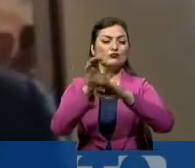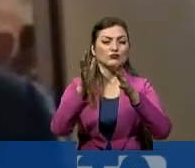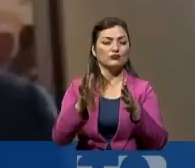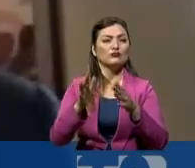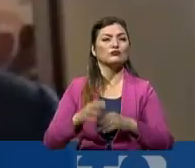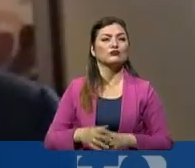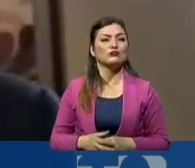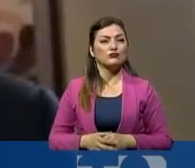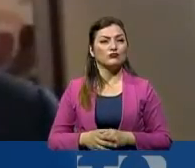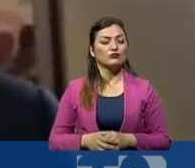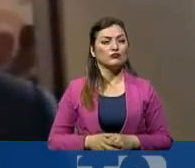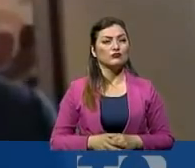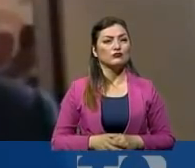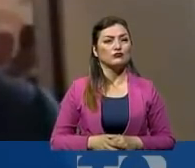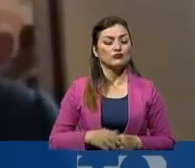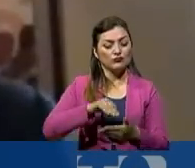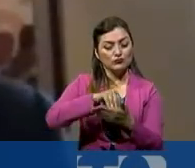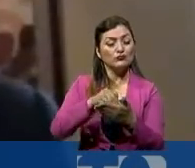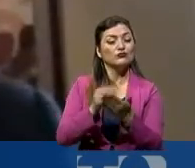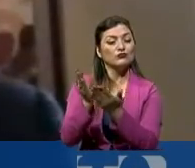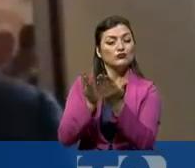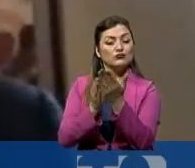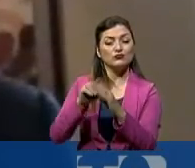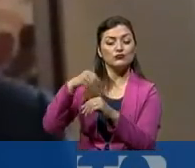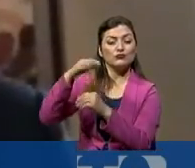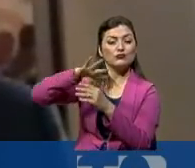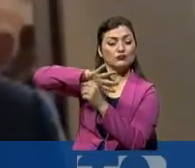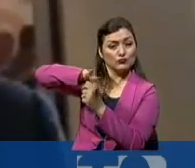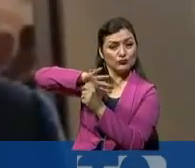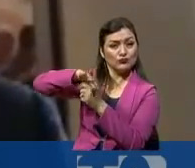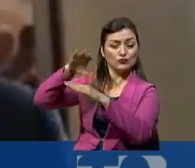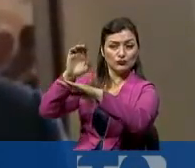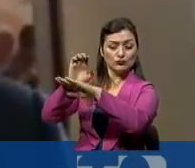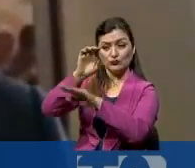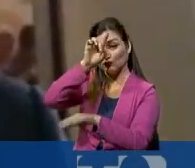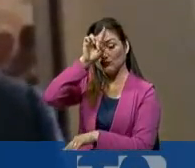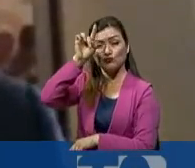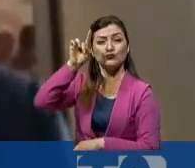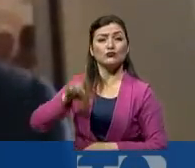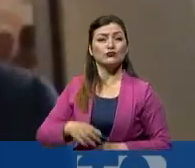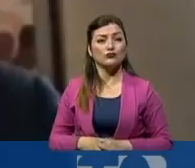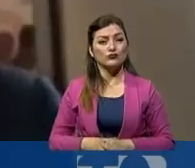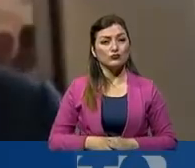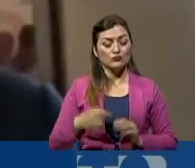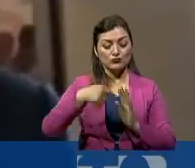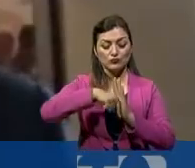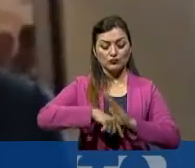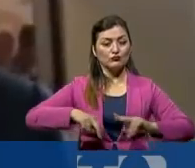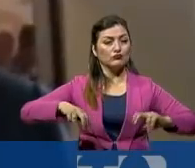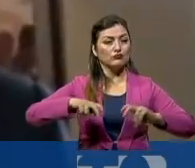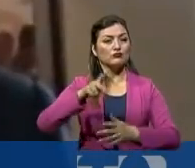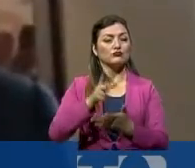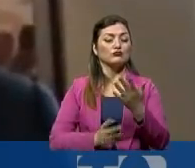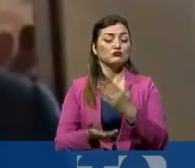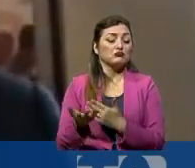este caso relacionada con un miembro del servicio exterior, un cónsul honorario de Ecuador en Madrid, y pues habrá que escarbar un poco más para